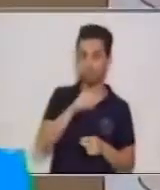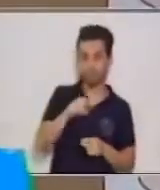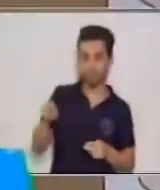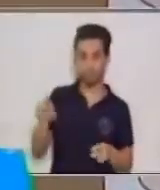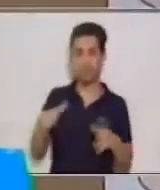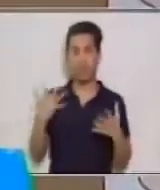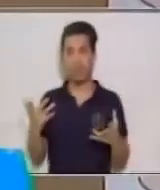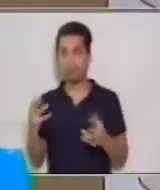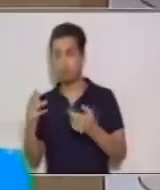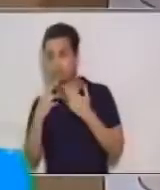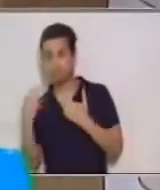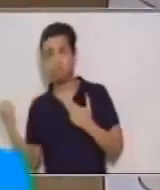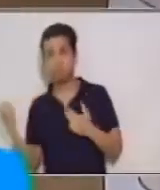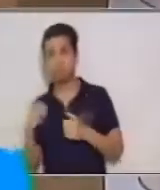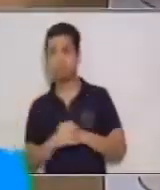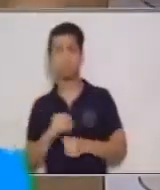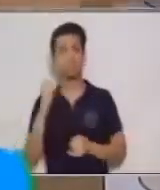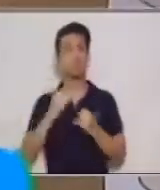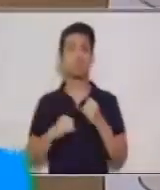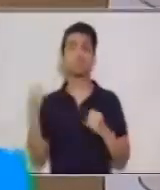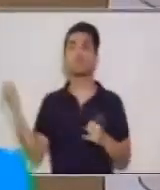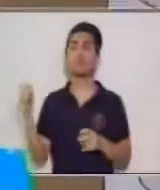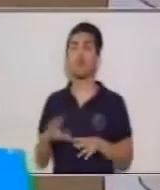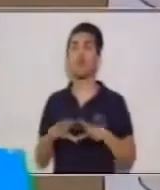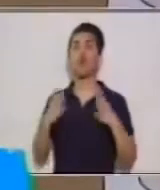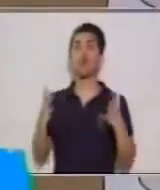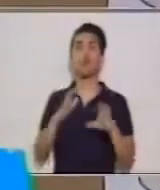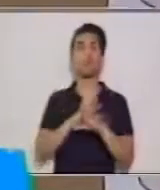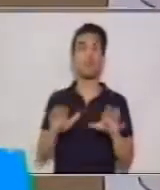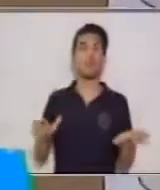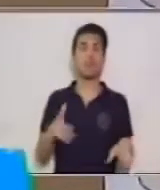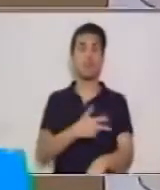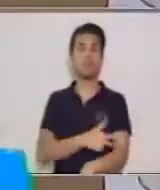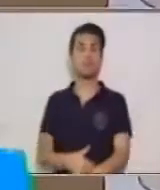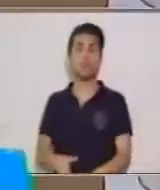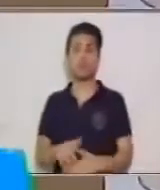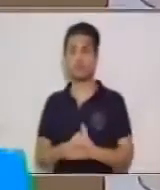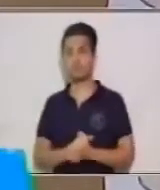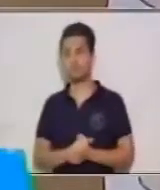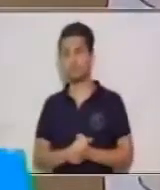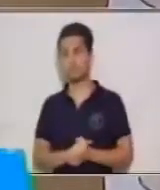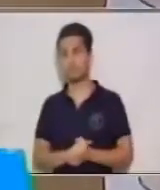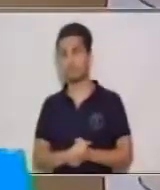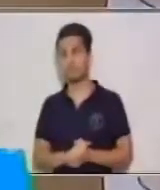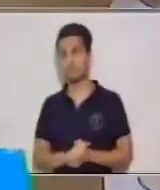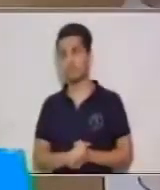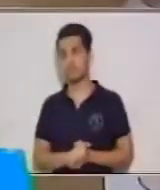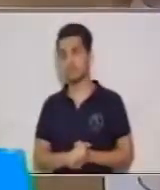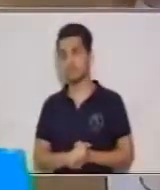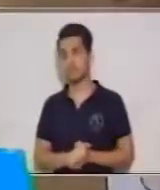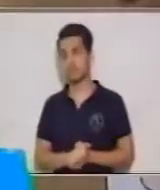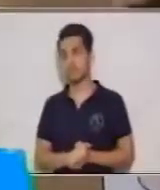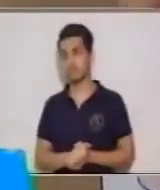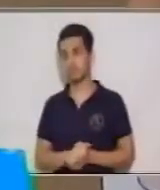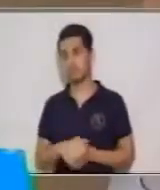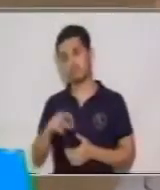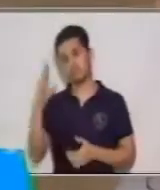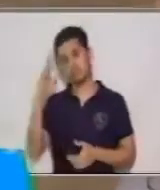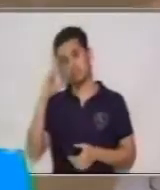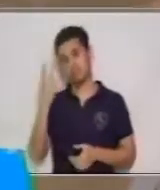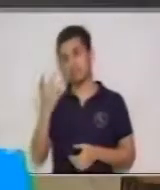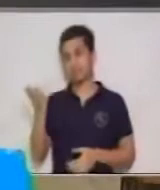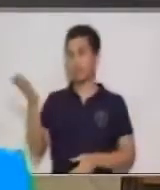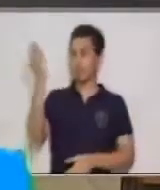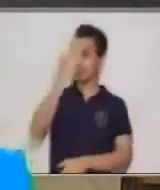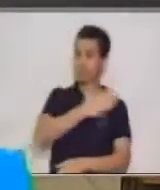que ocurriera eso? Y por último, ¿cómo termina la historia? Pero para regresar a nuestra historia del ejemplo,